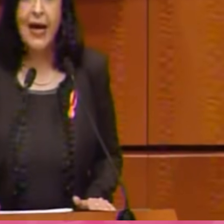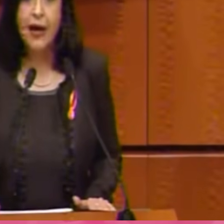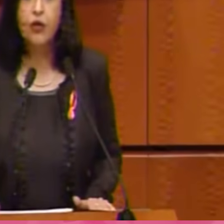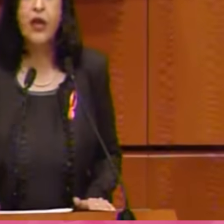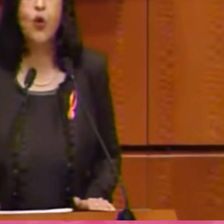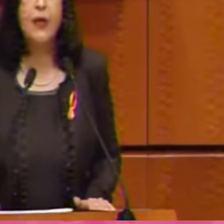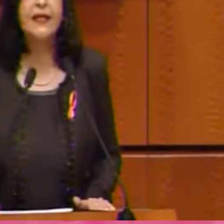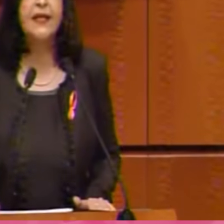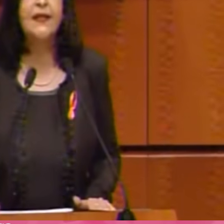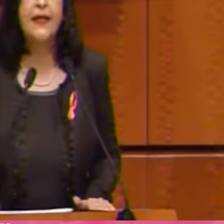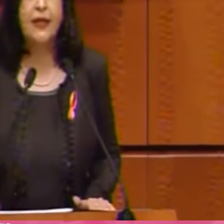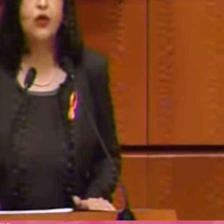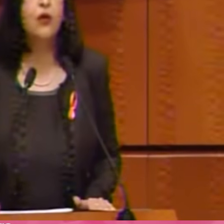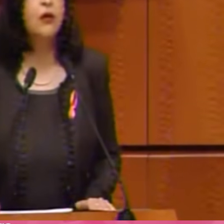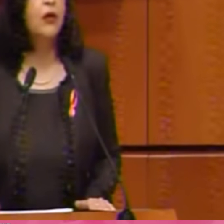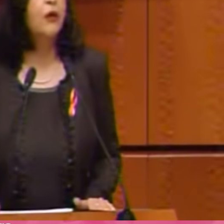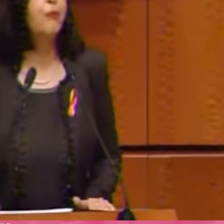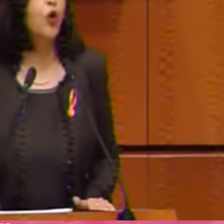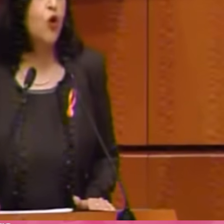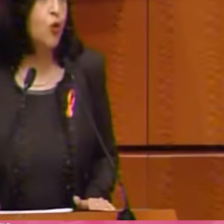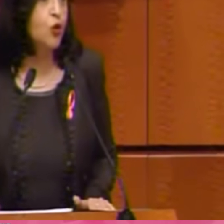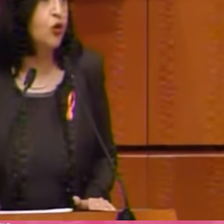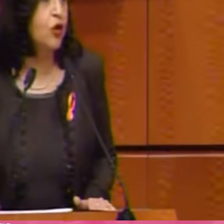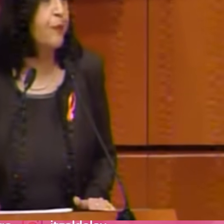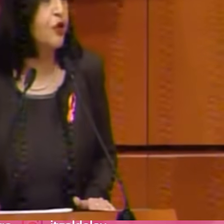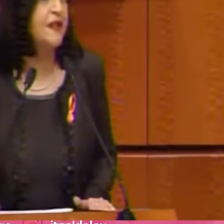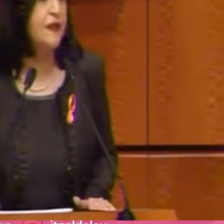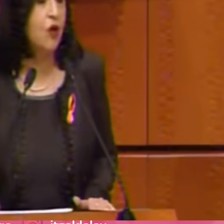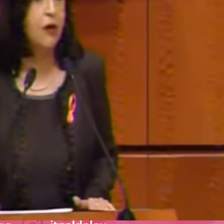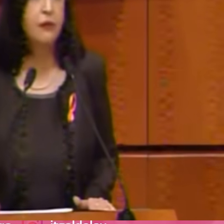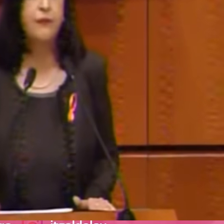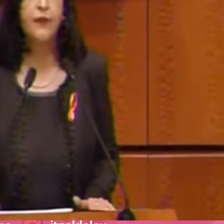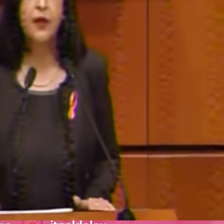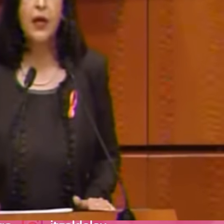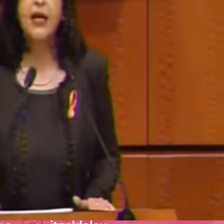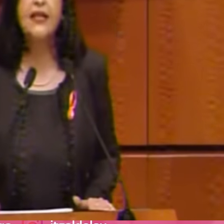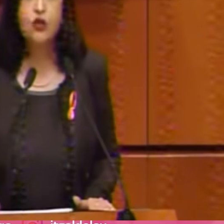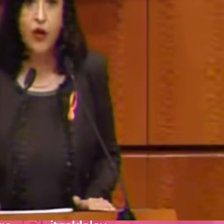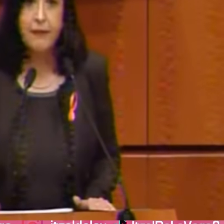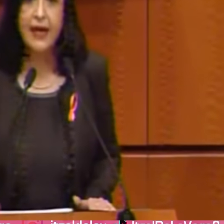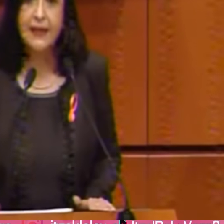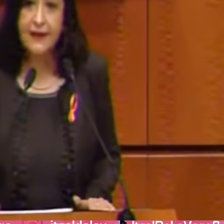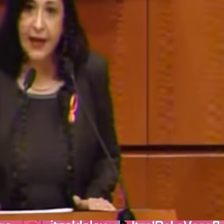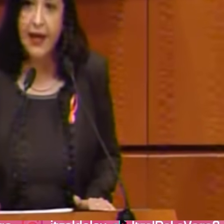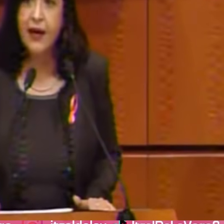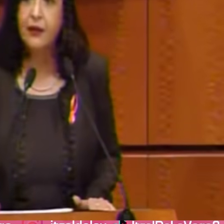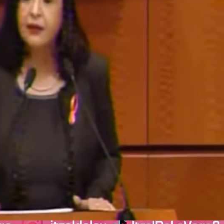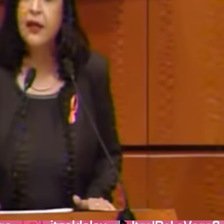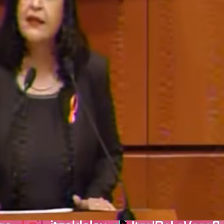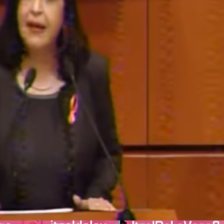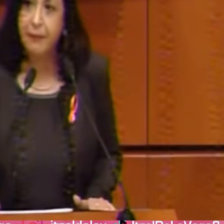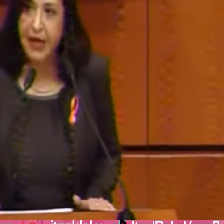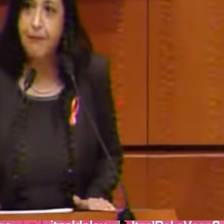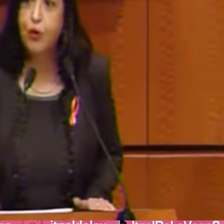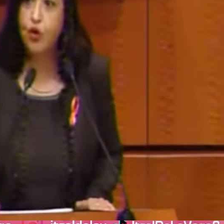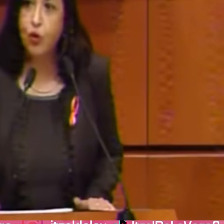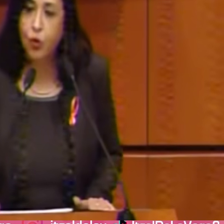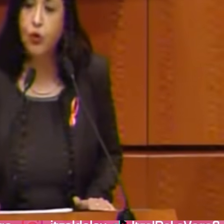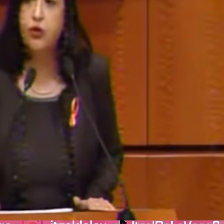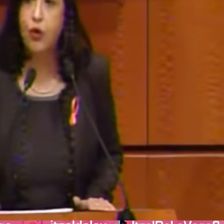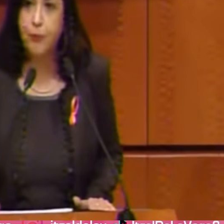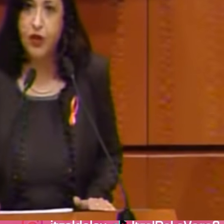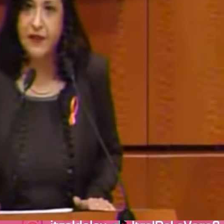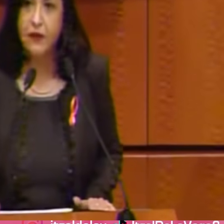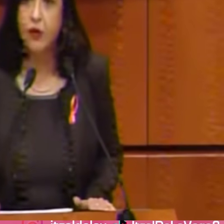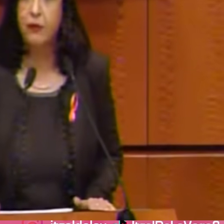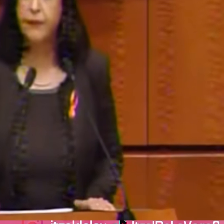el cargo de juez de distrito por concurso de oposición y soy magistrada también por concurso